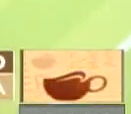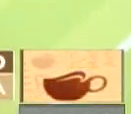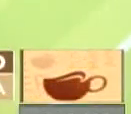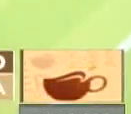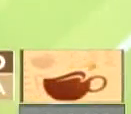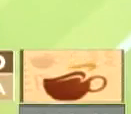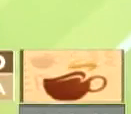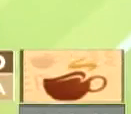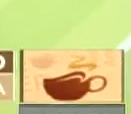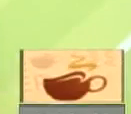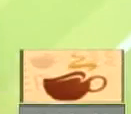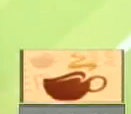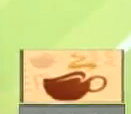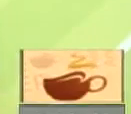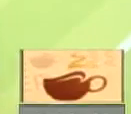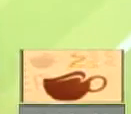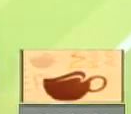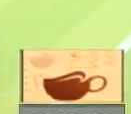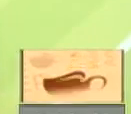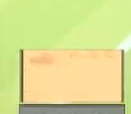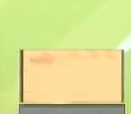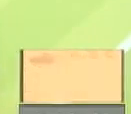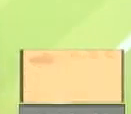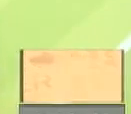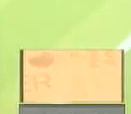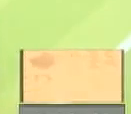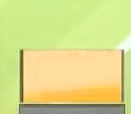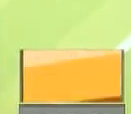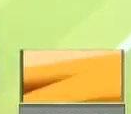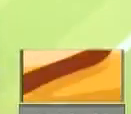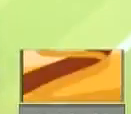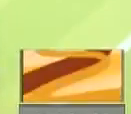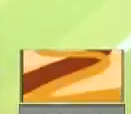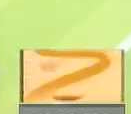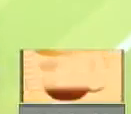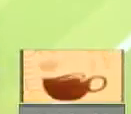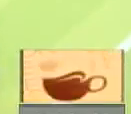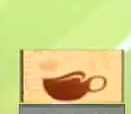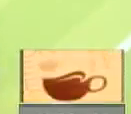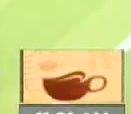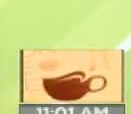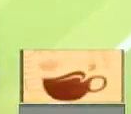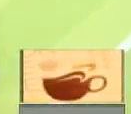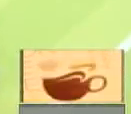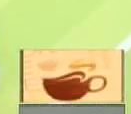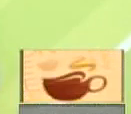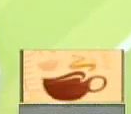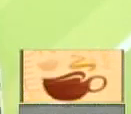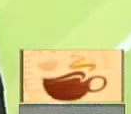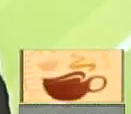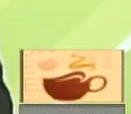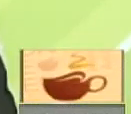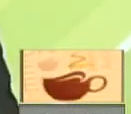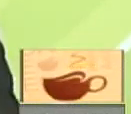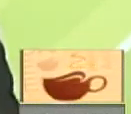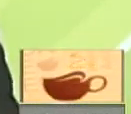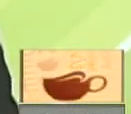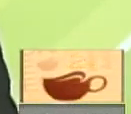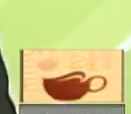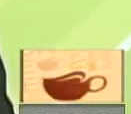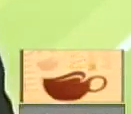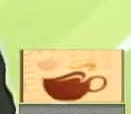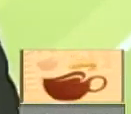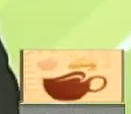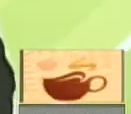Arellán, ¿no? A una autoridad de la comunicación, a una persona que sin duda tiene mucho que contar en todo este